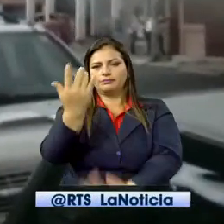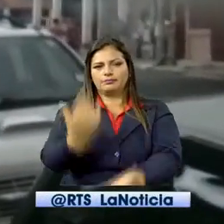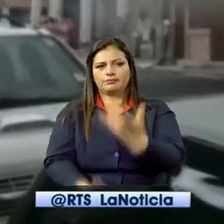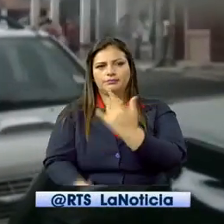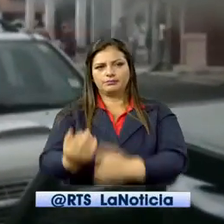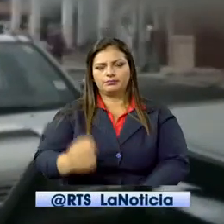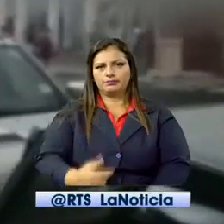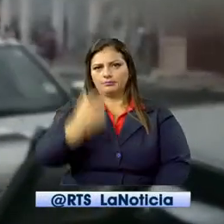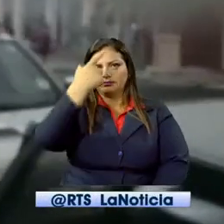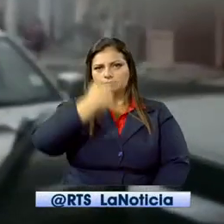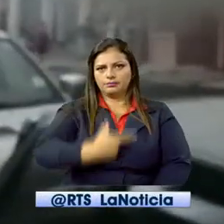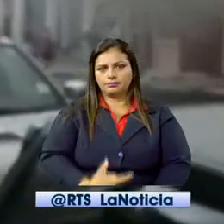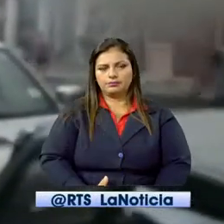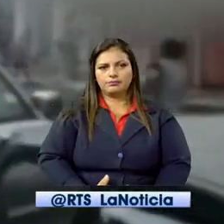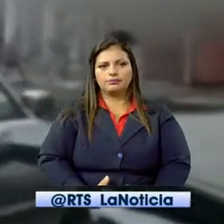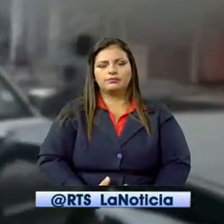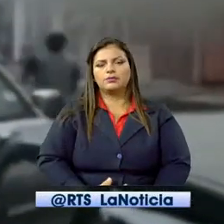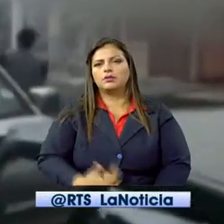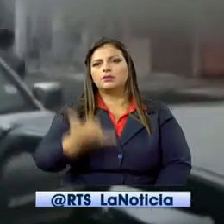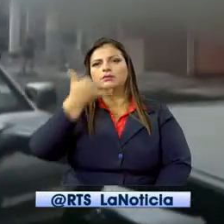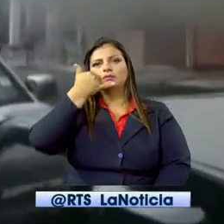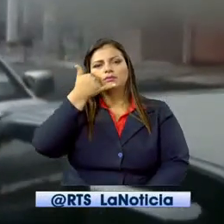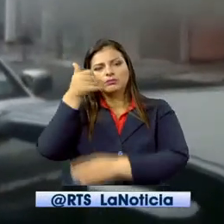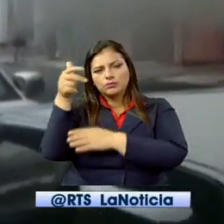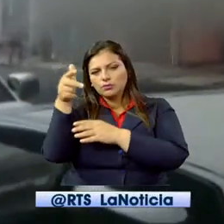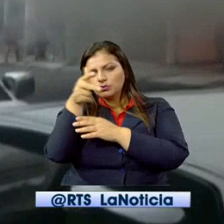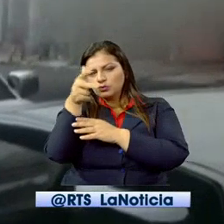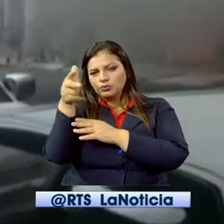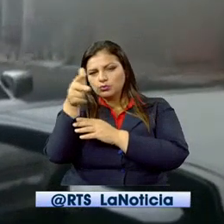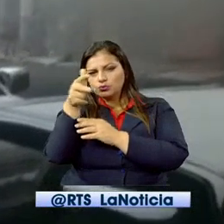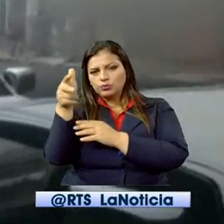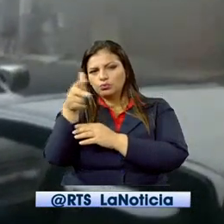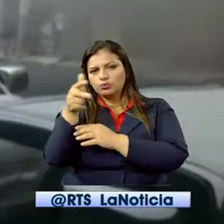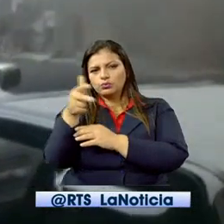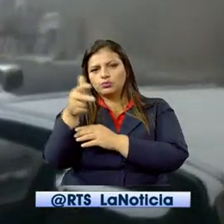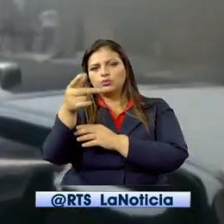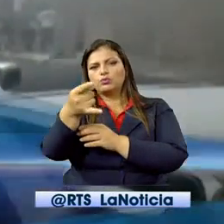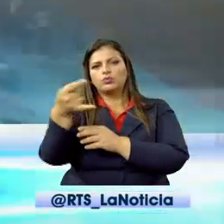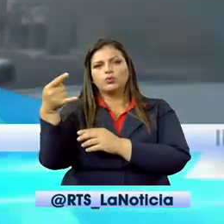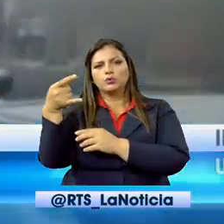Un video captado desde un teléfono celular registró el hecho.